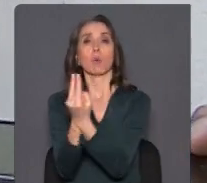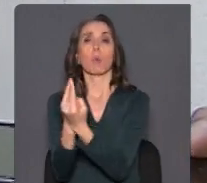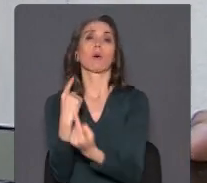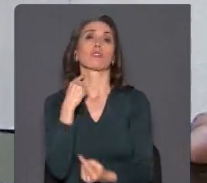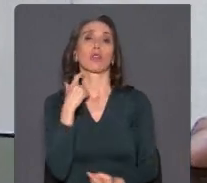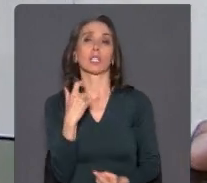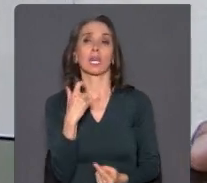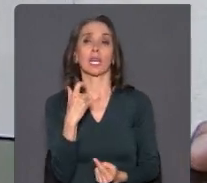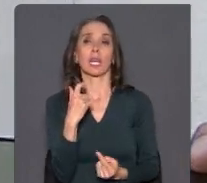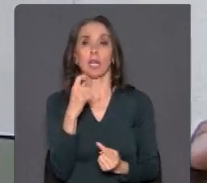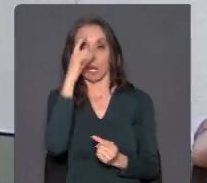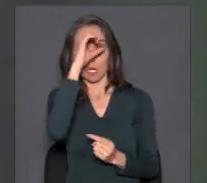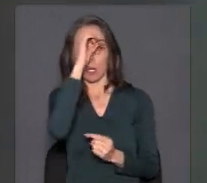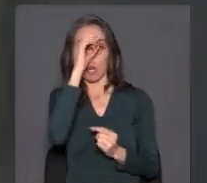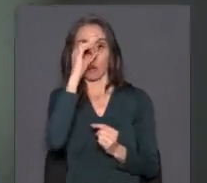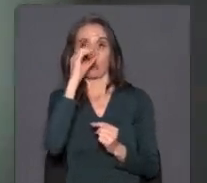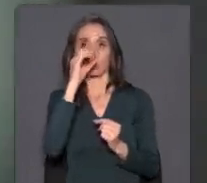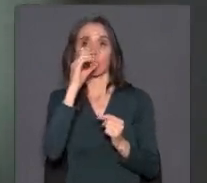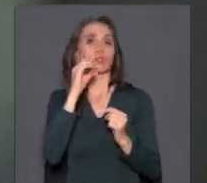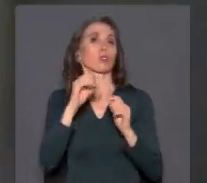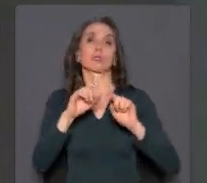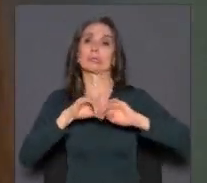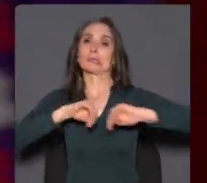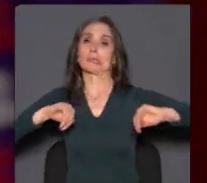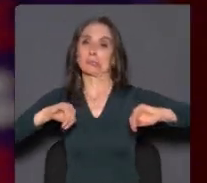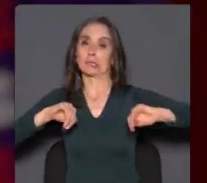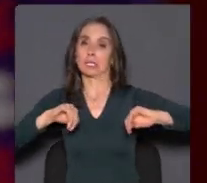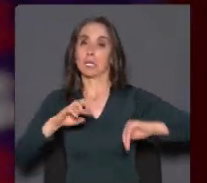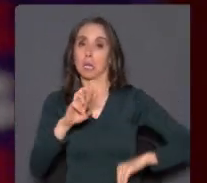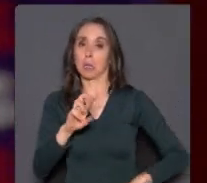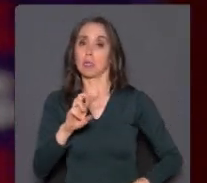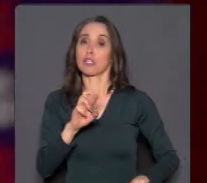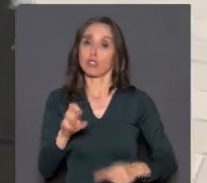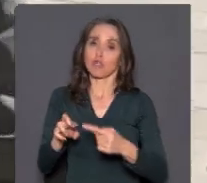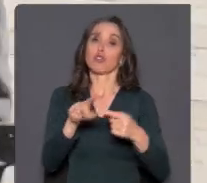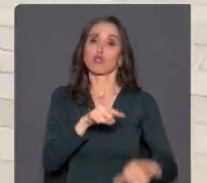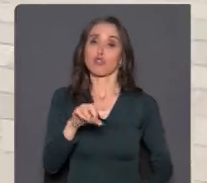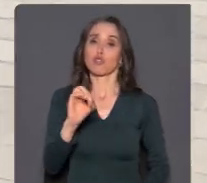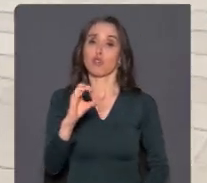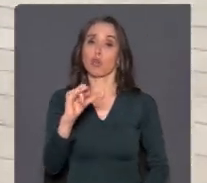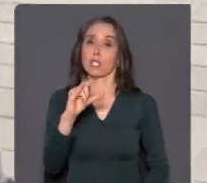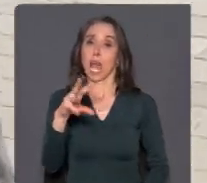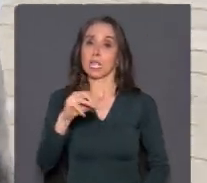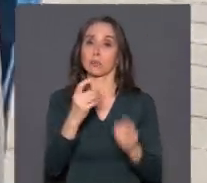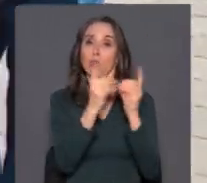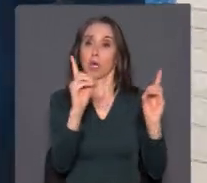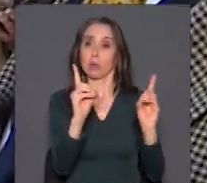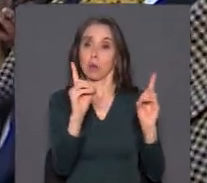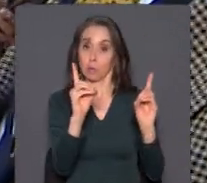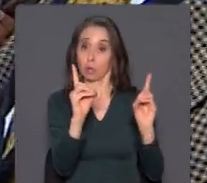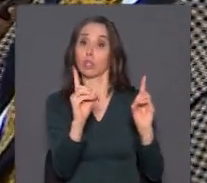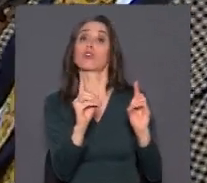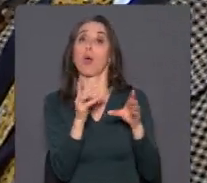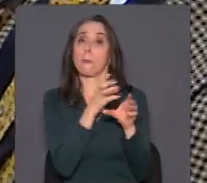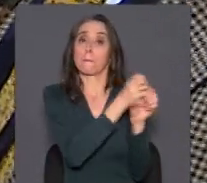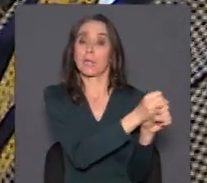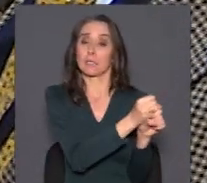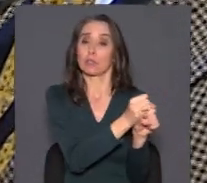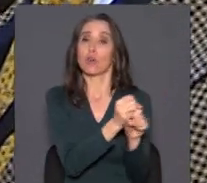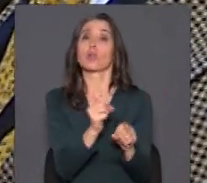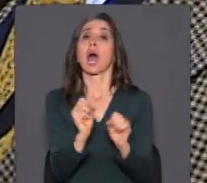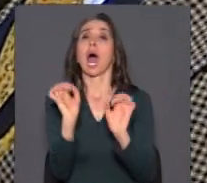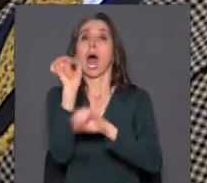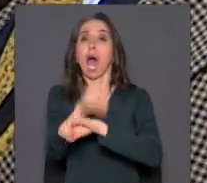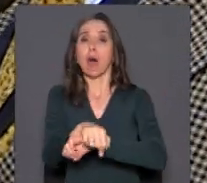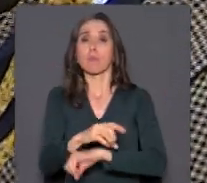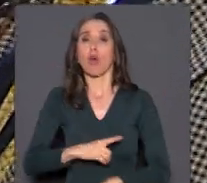con posiciones divergentes. Presión desde el socialismo democrático que gatilló críticas desde Apruebo Dignidad. En el pedir no hay engaño, como